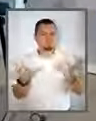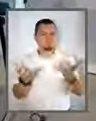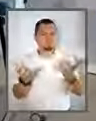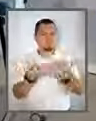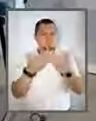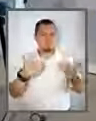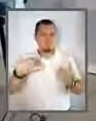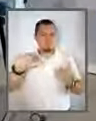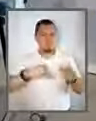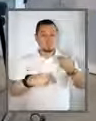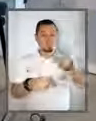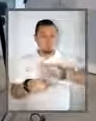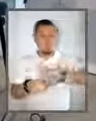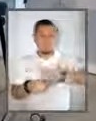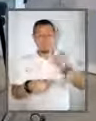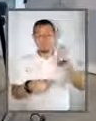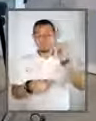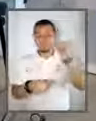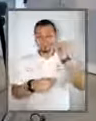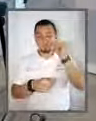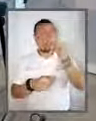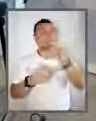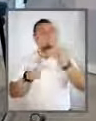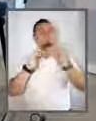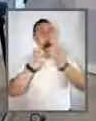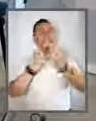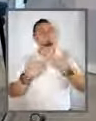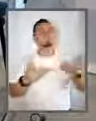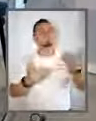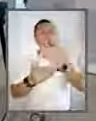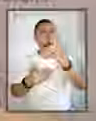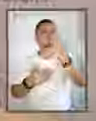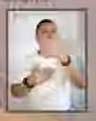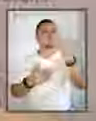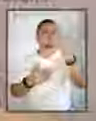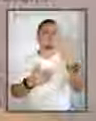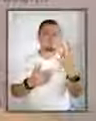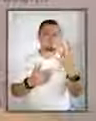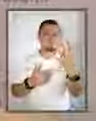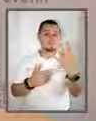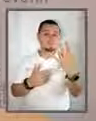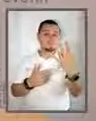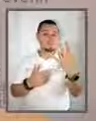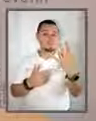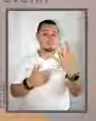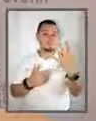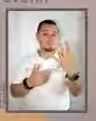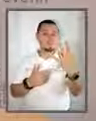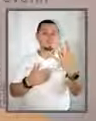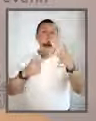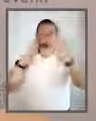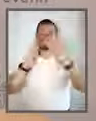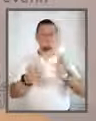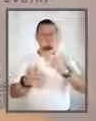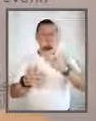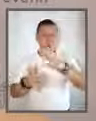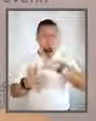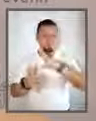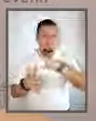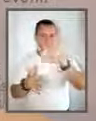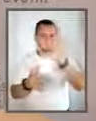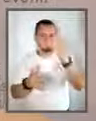hasta el día de ayer, rueda de prensa de ayer, 104 casos confirmados